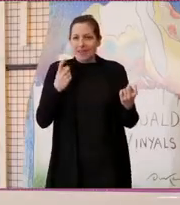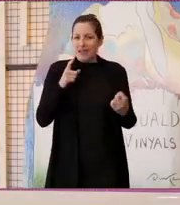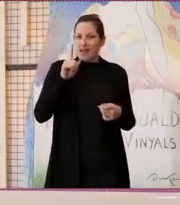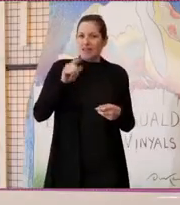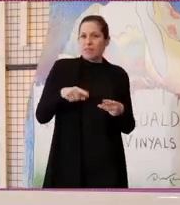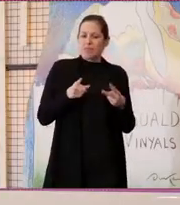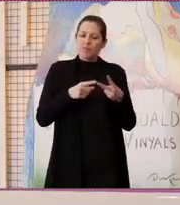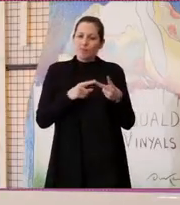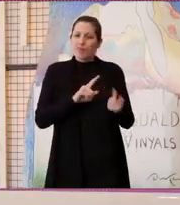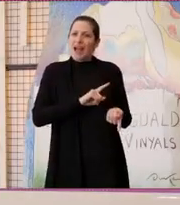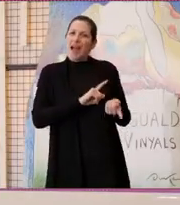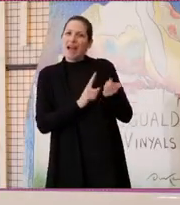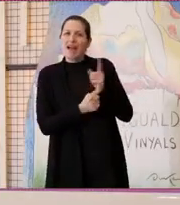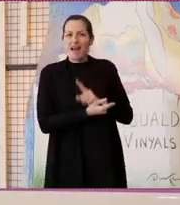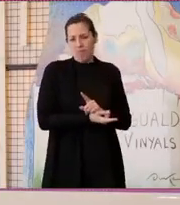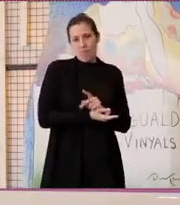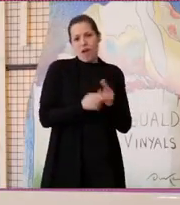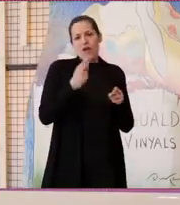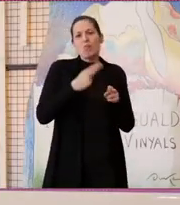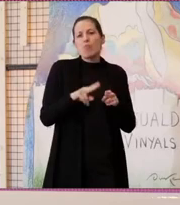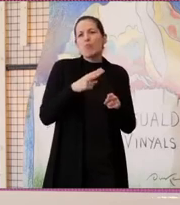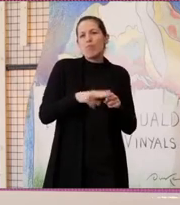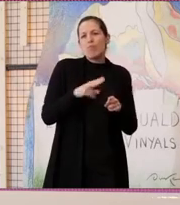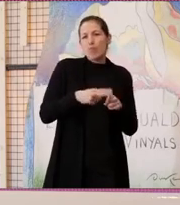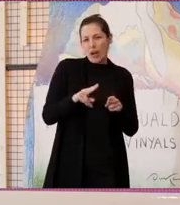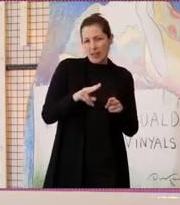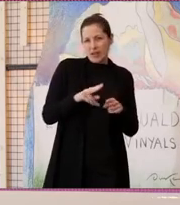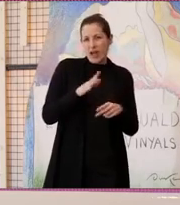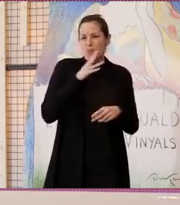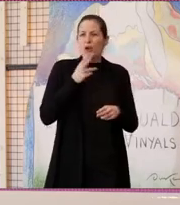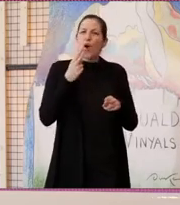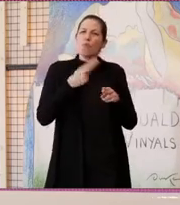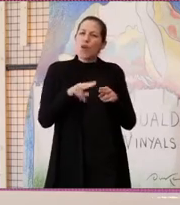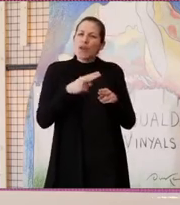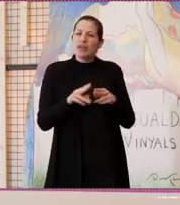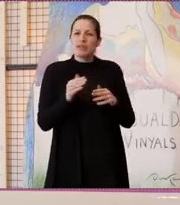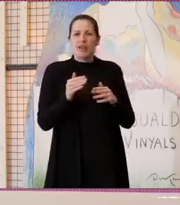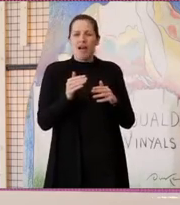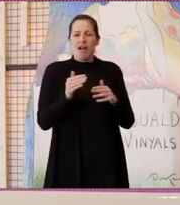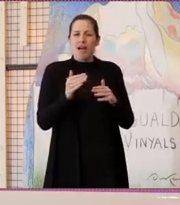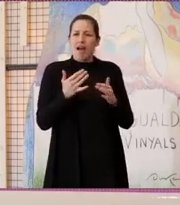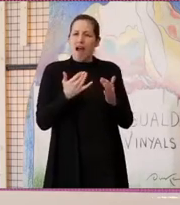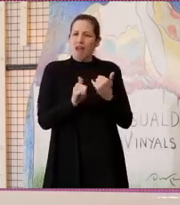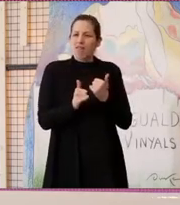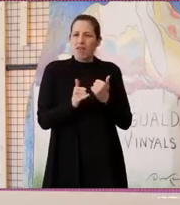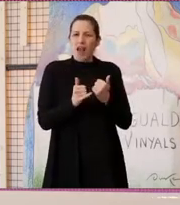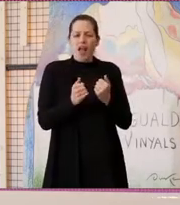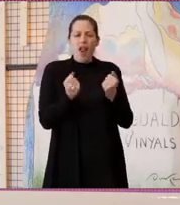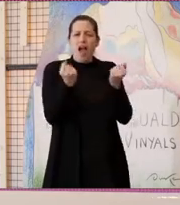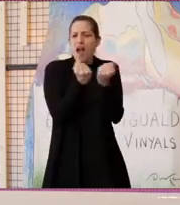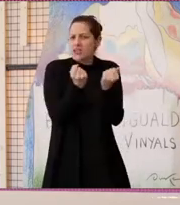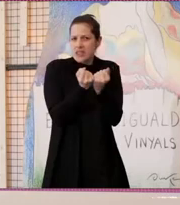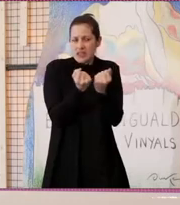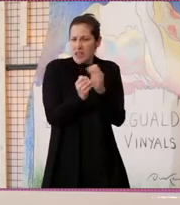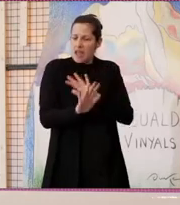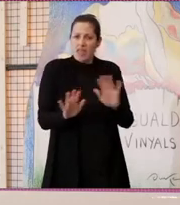de igualdad sean políticas asistencialistas No desde el centro de crisis También estamos intentando lanzar mensajes un